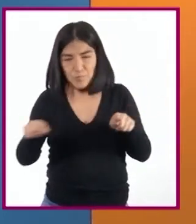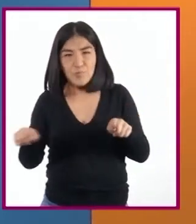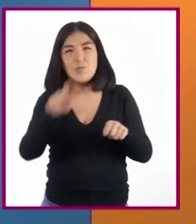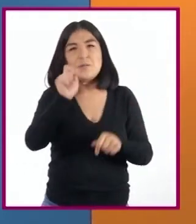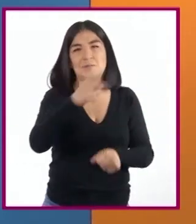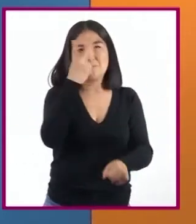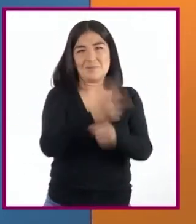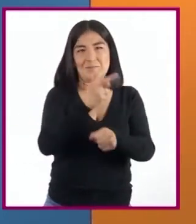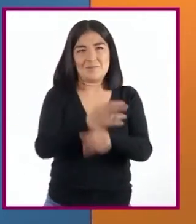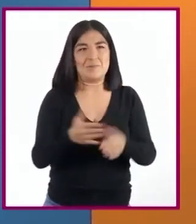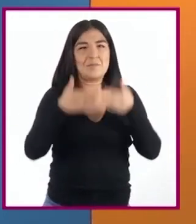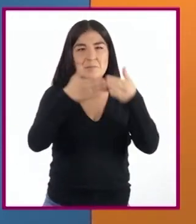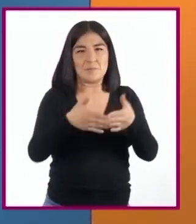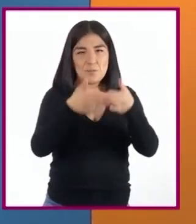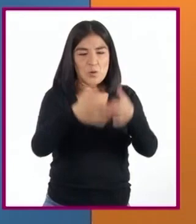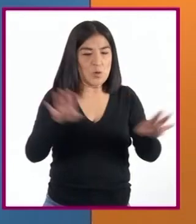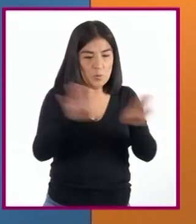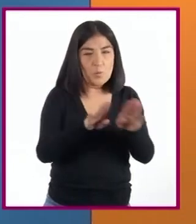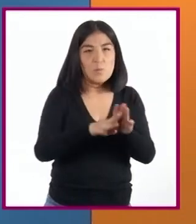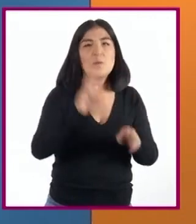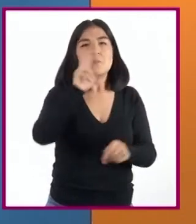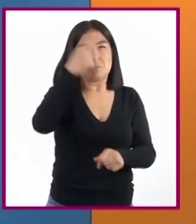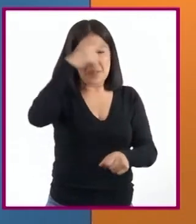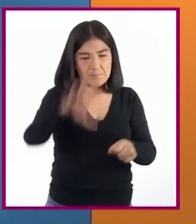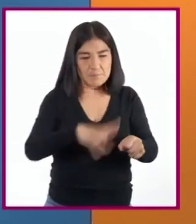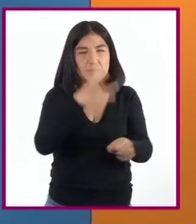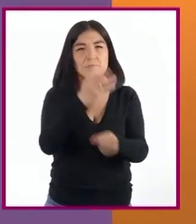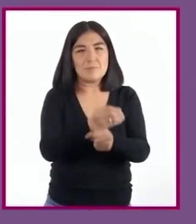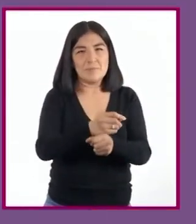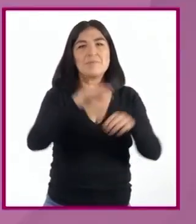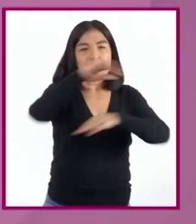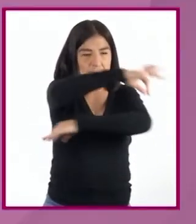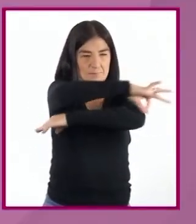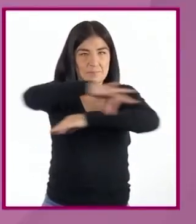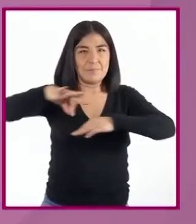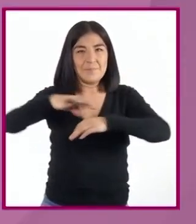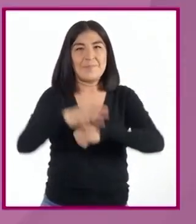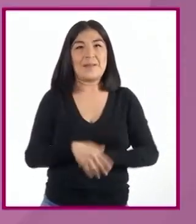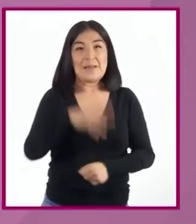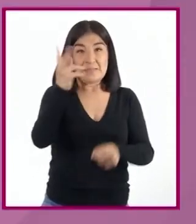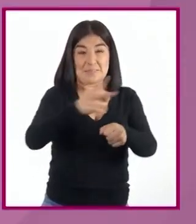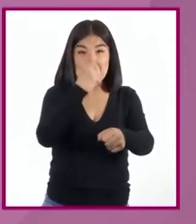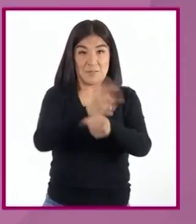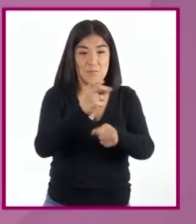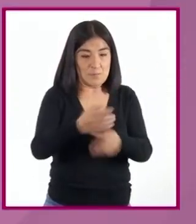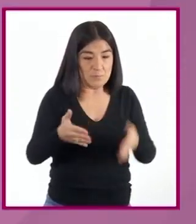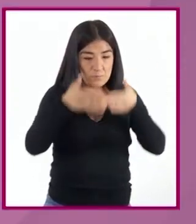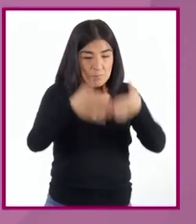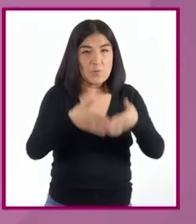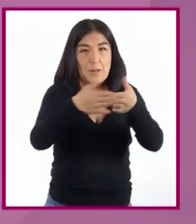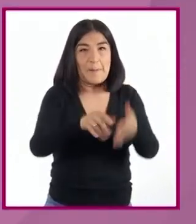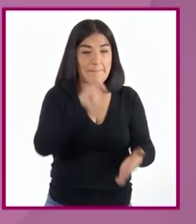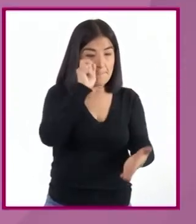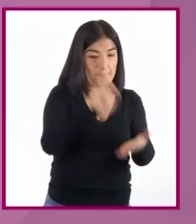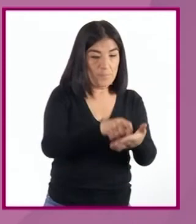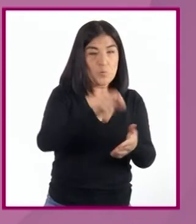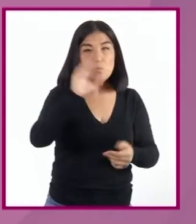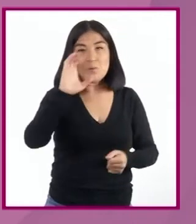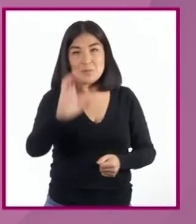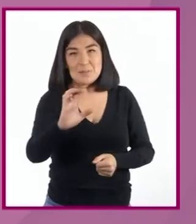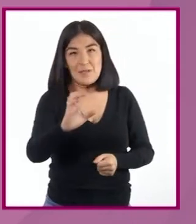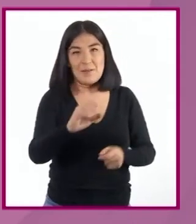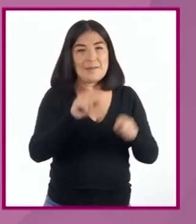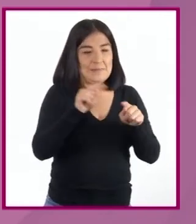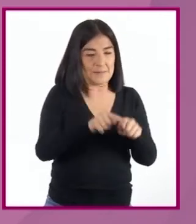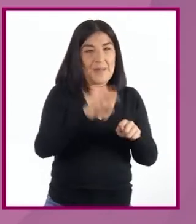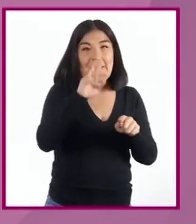segunda lancha, de manera que podamos completar los trazos. La segunda lancha sale del punto C de la